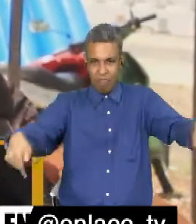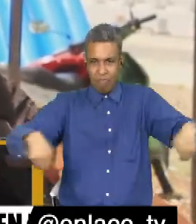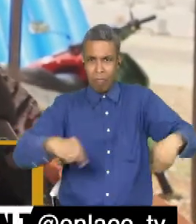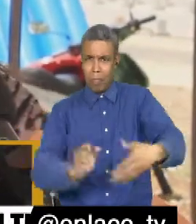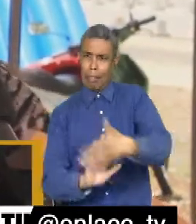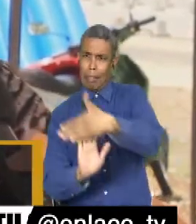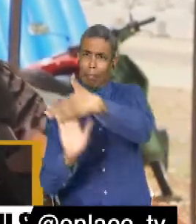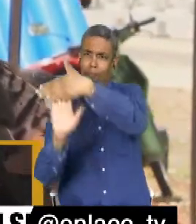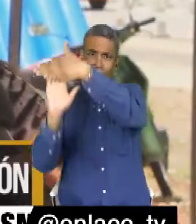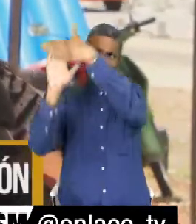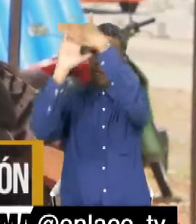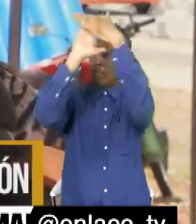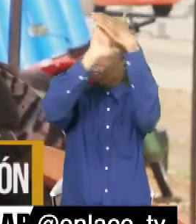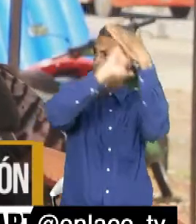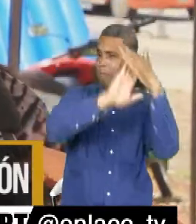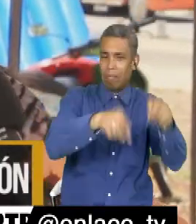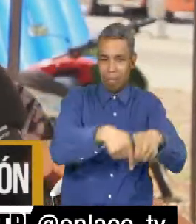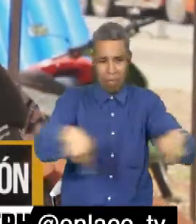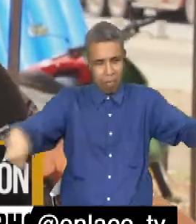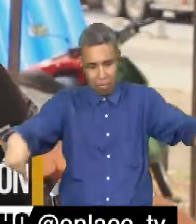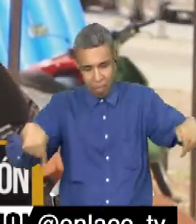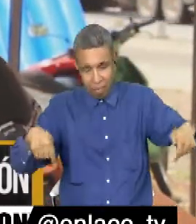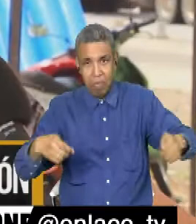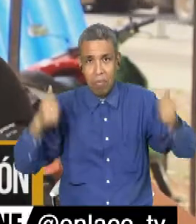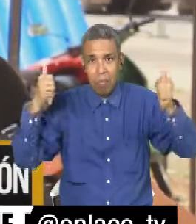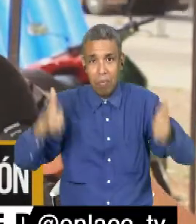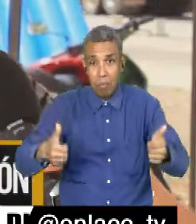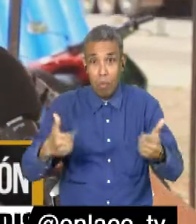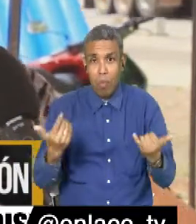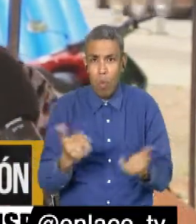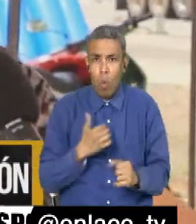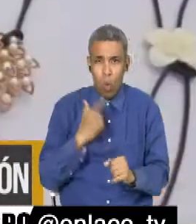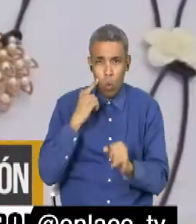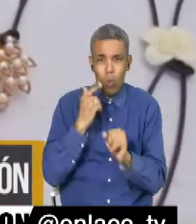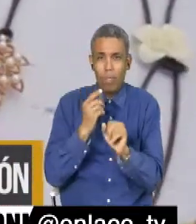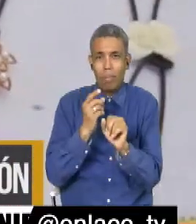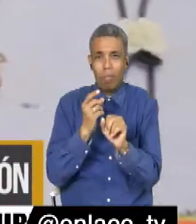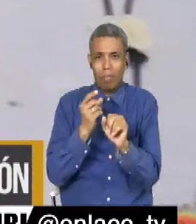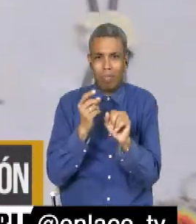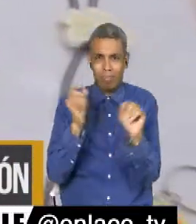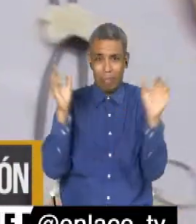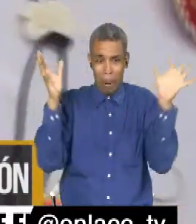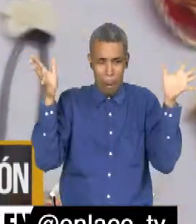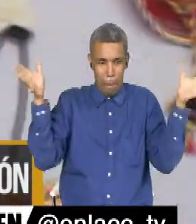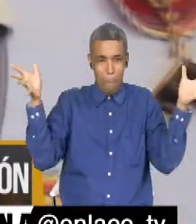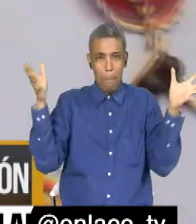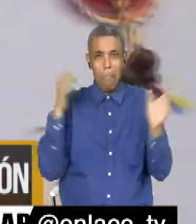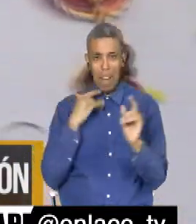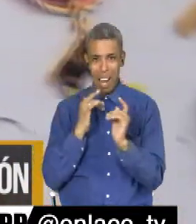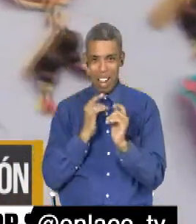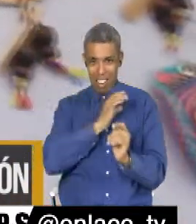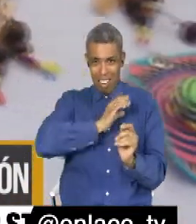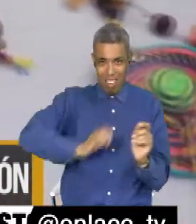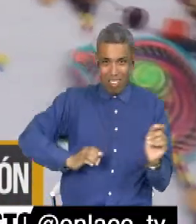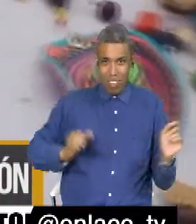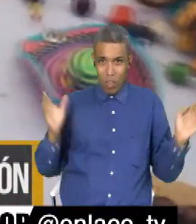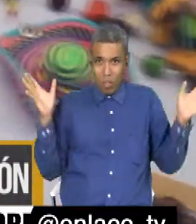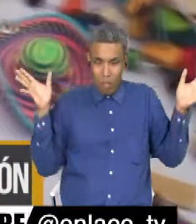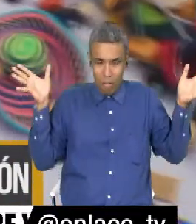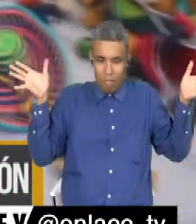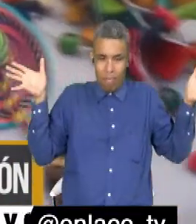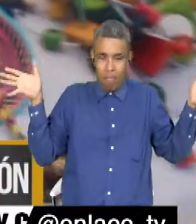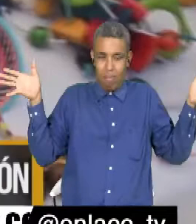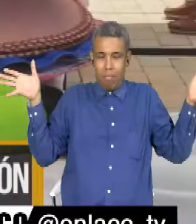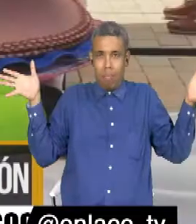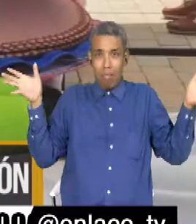que vengan a mirar cómo quedó el Cristo Petrolero. Y aparte aquí le tenemos las muestras de